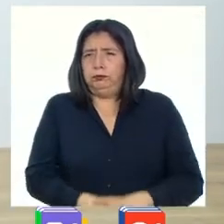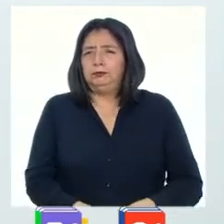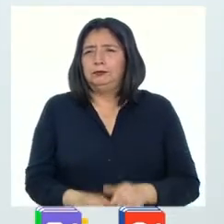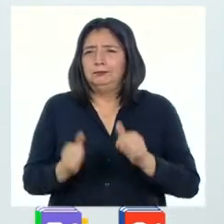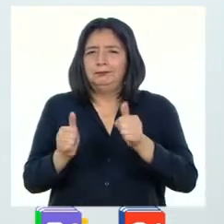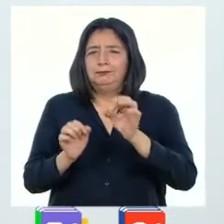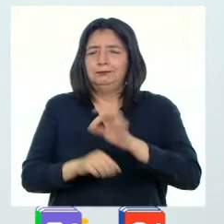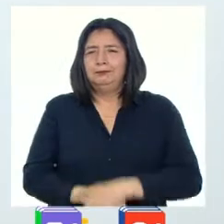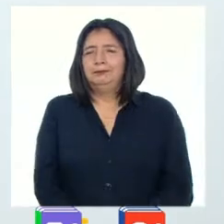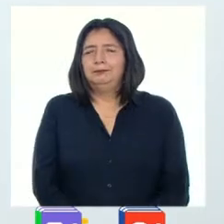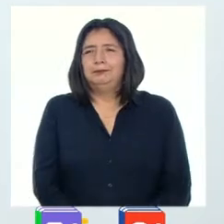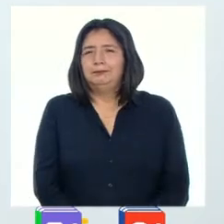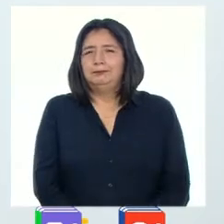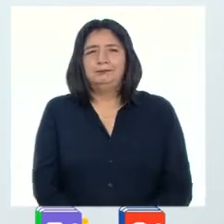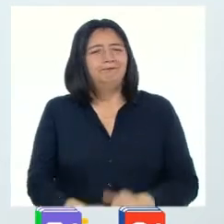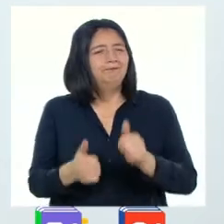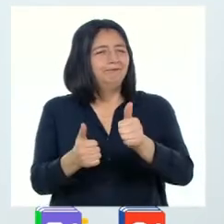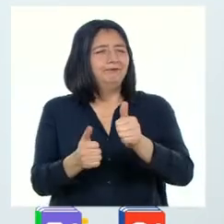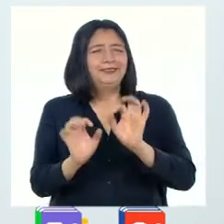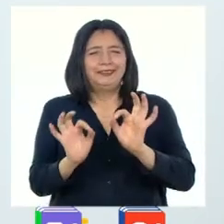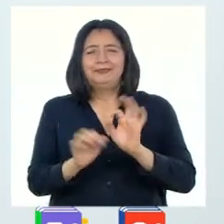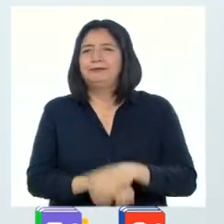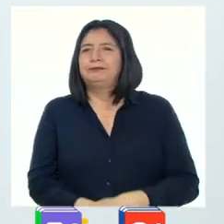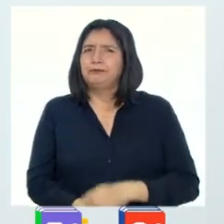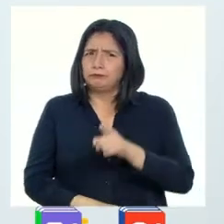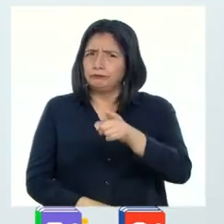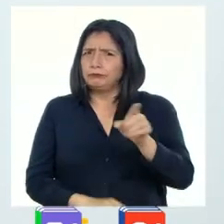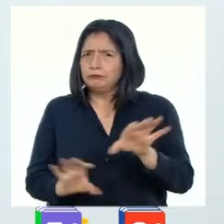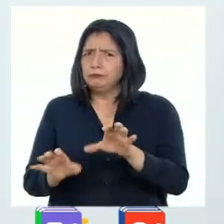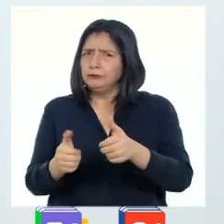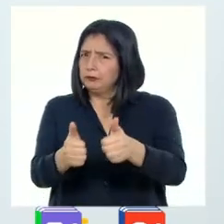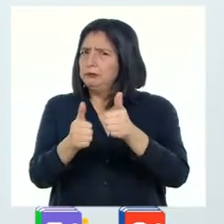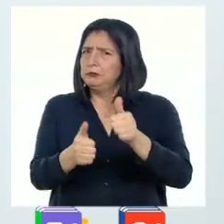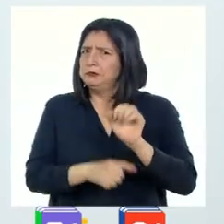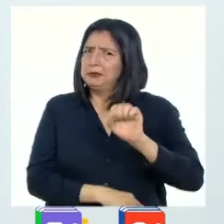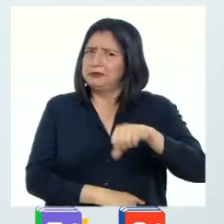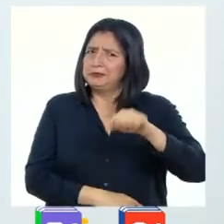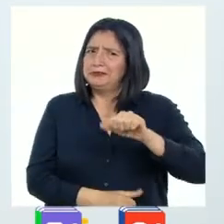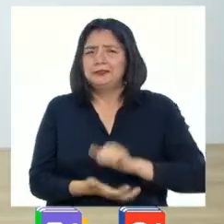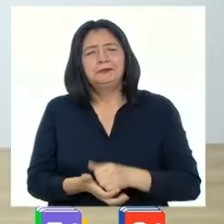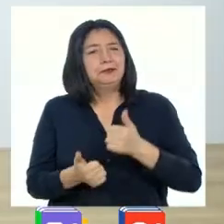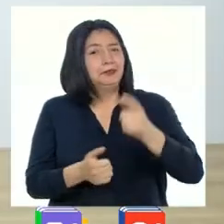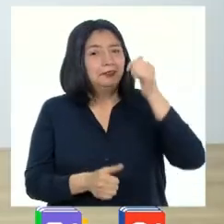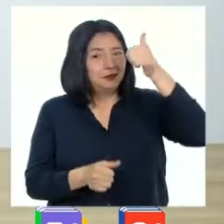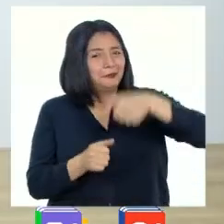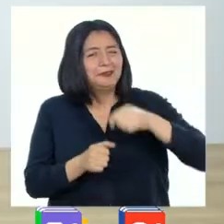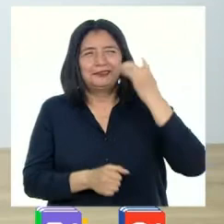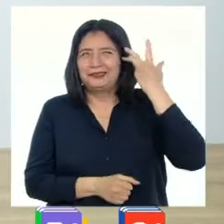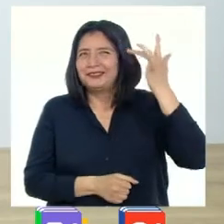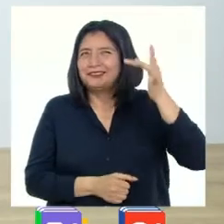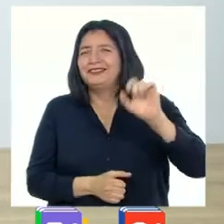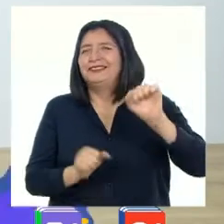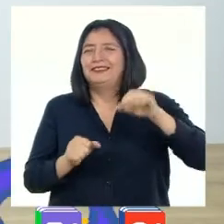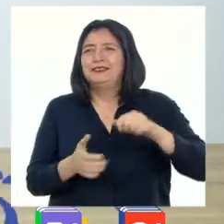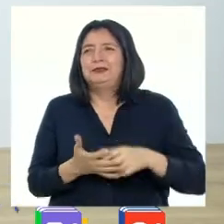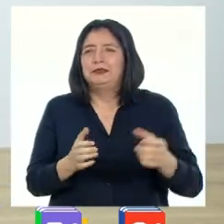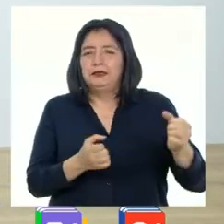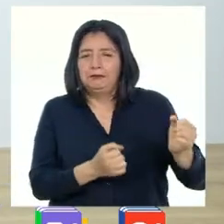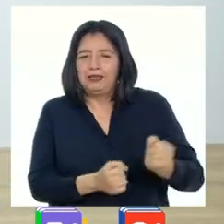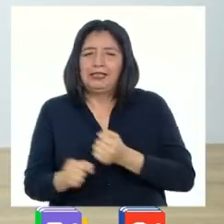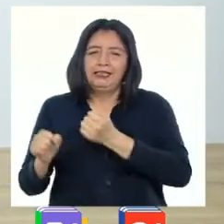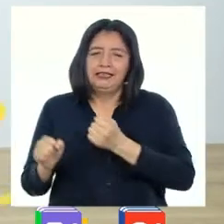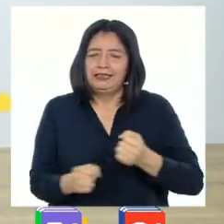¡Eso es! ¡Muy bien! ¡Lo han hecho increíble! Recuerden estos sonidos que hemos hecho de